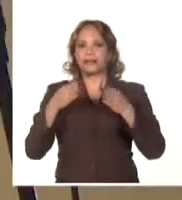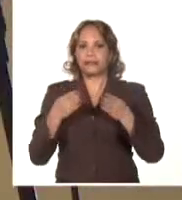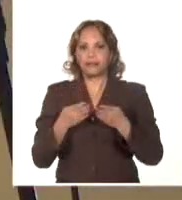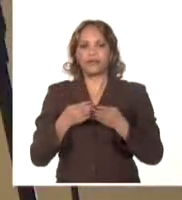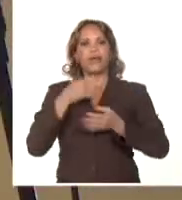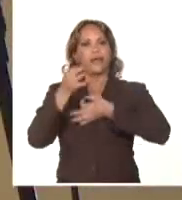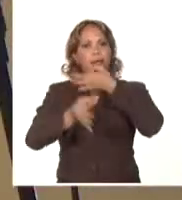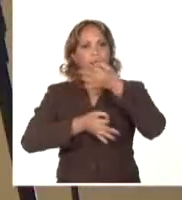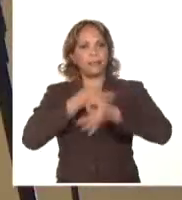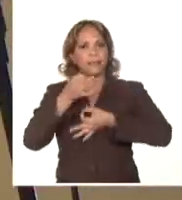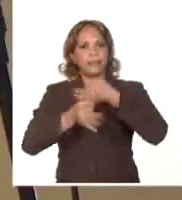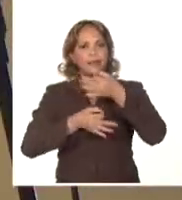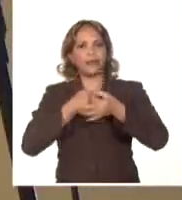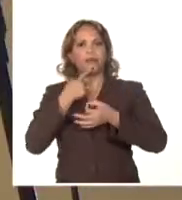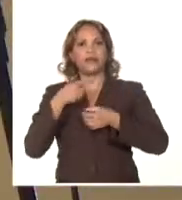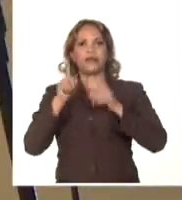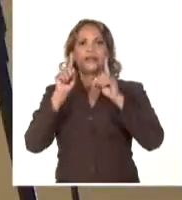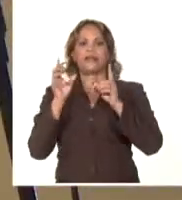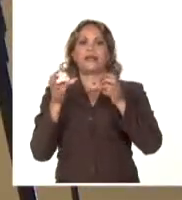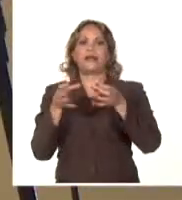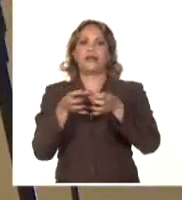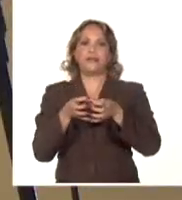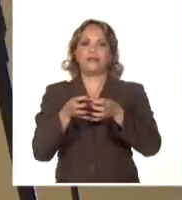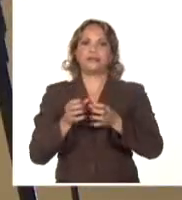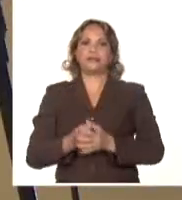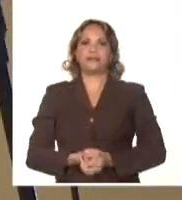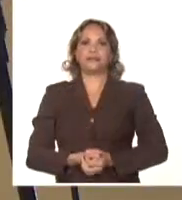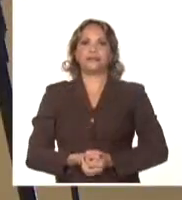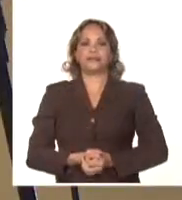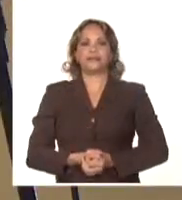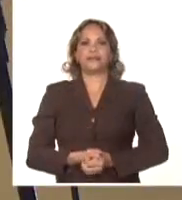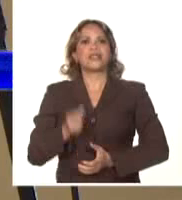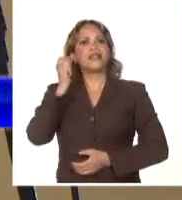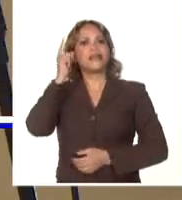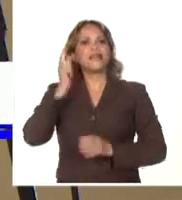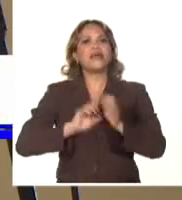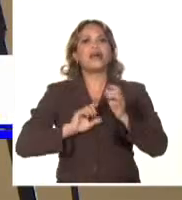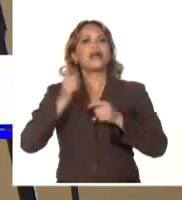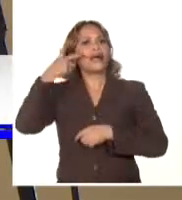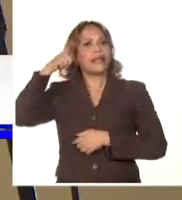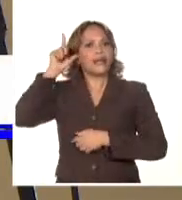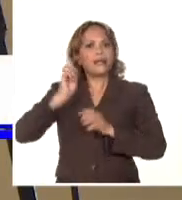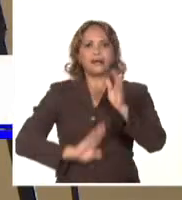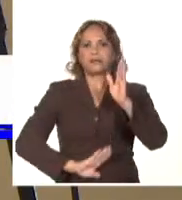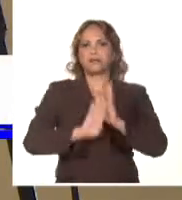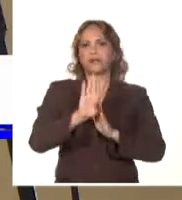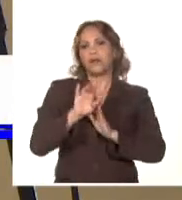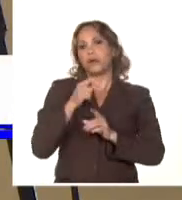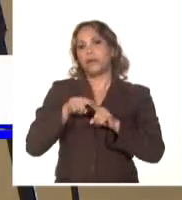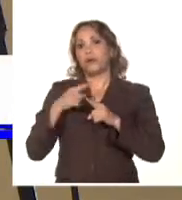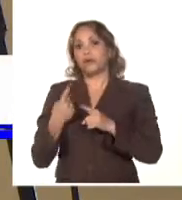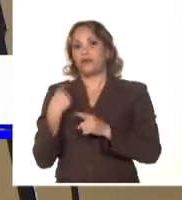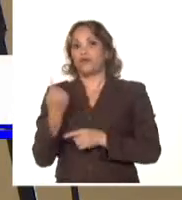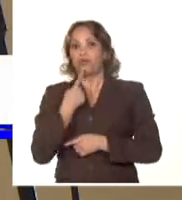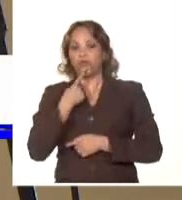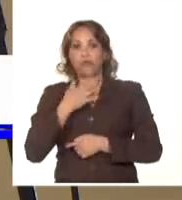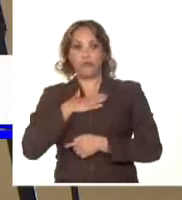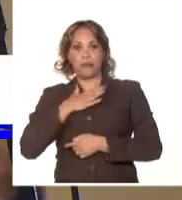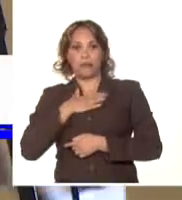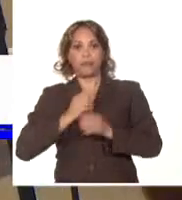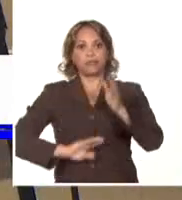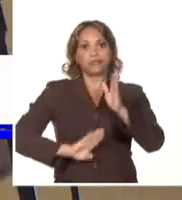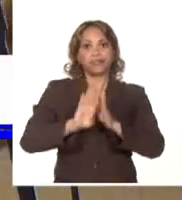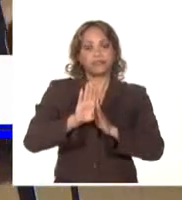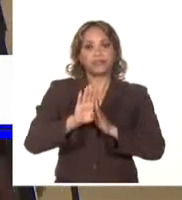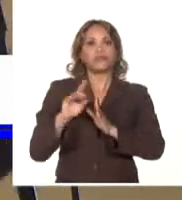destacó también en el franco intercambio. La idea es desarrollar la ganadería, porque cuando nosotros seamos capaces de desarrollarla, tú puedes